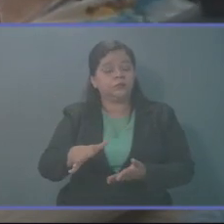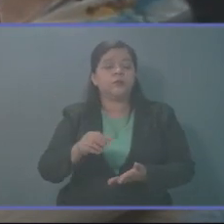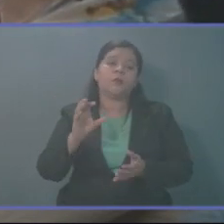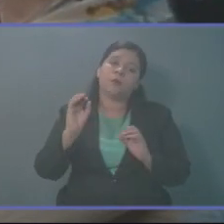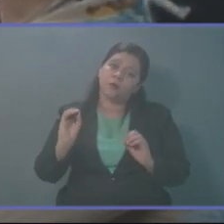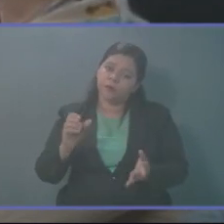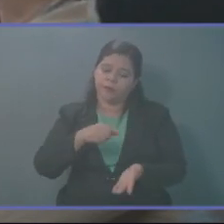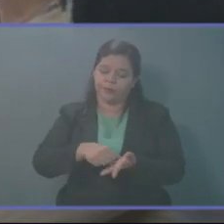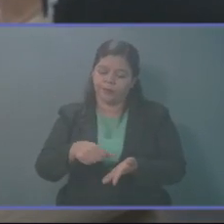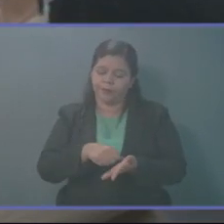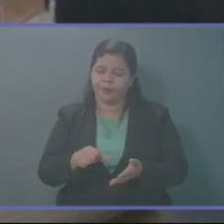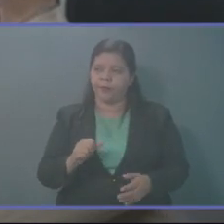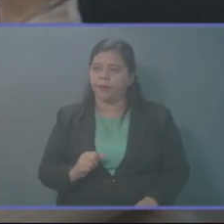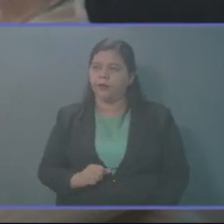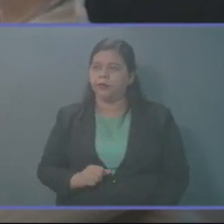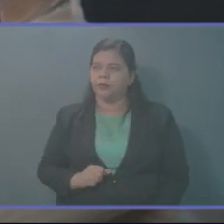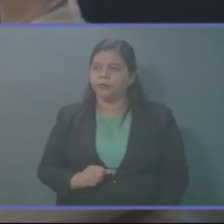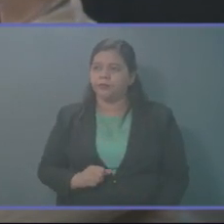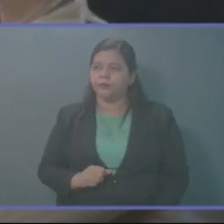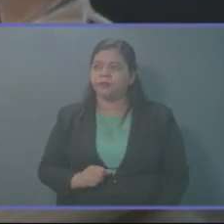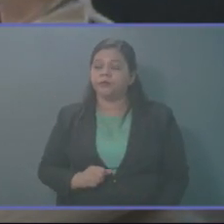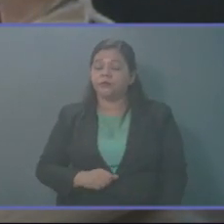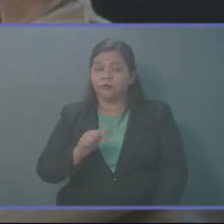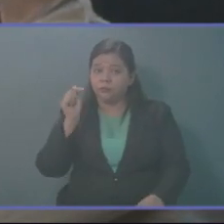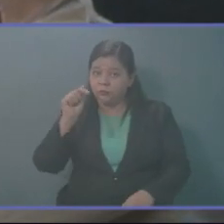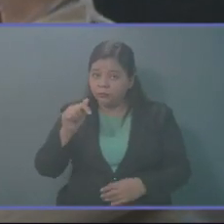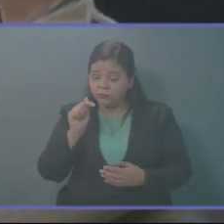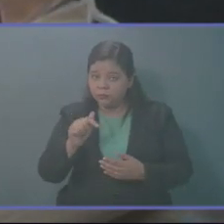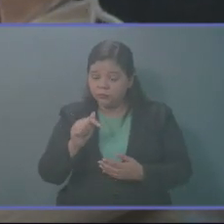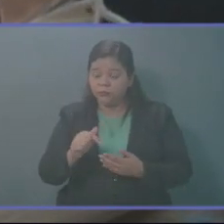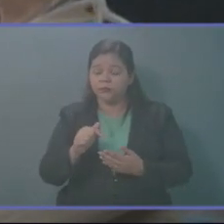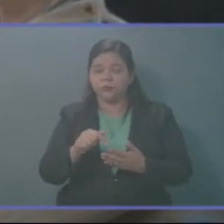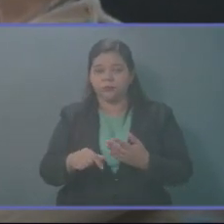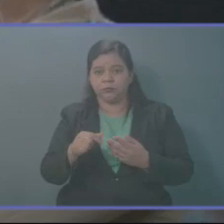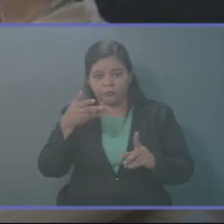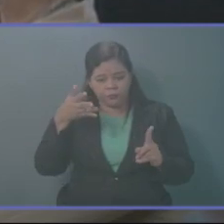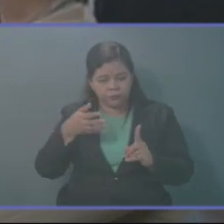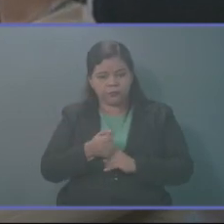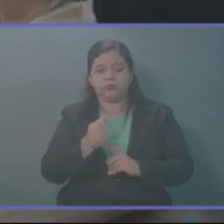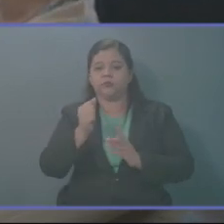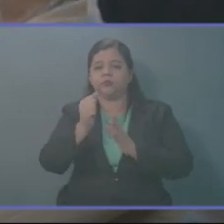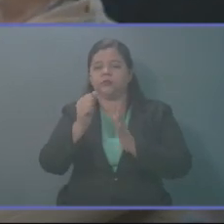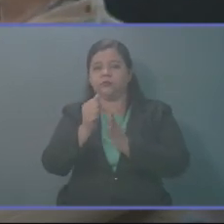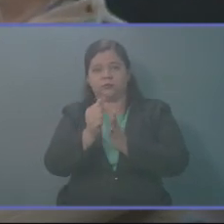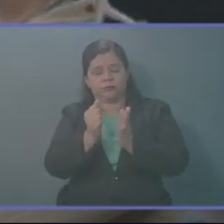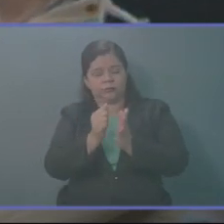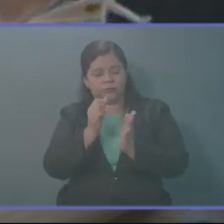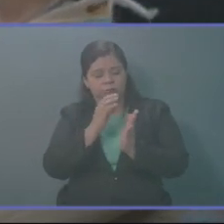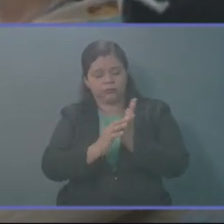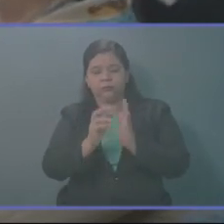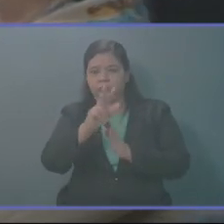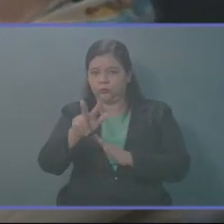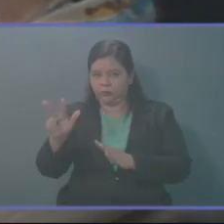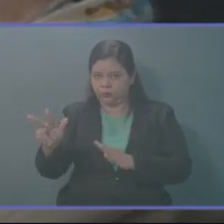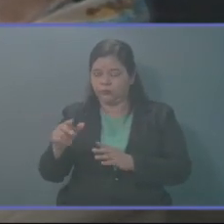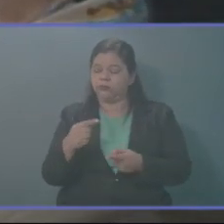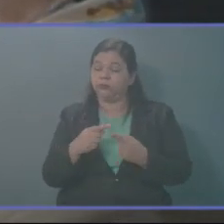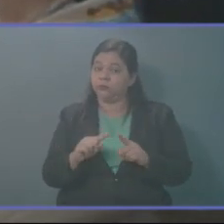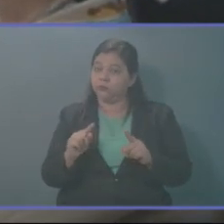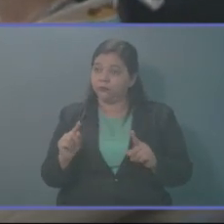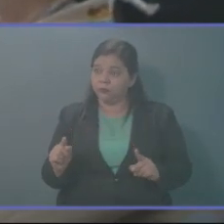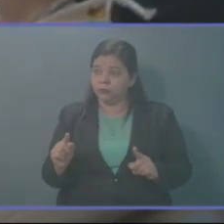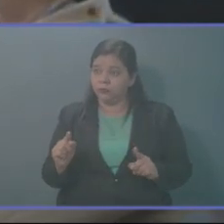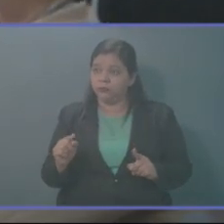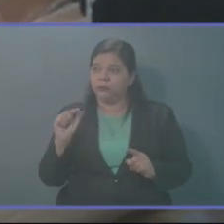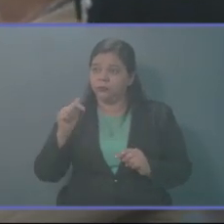municipal. Ese es el literal, el sentido del 33. Y esta modificación